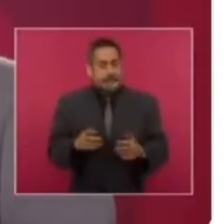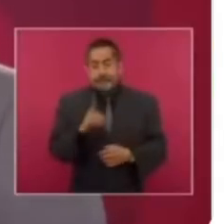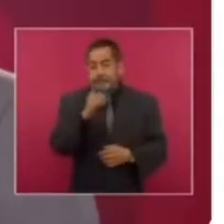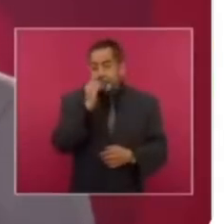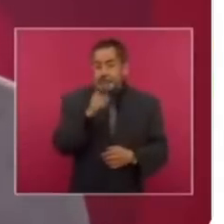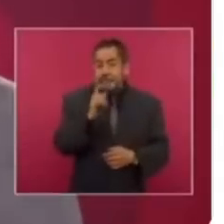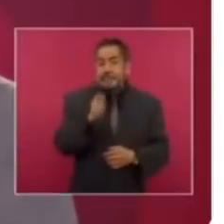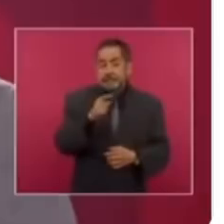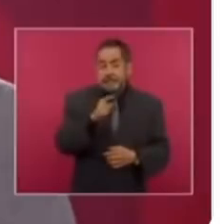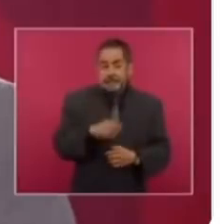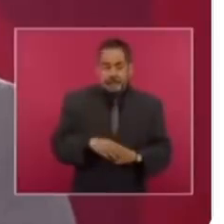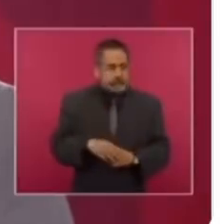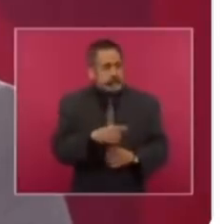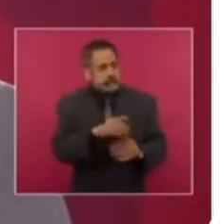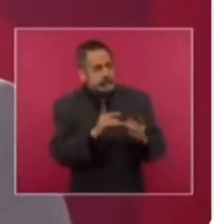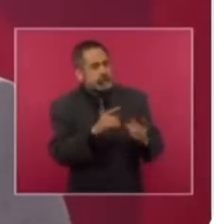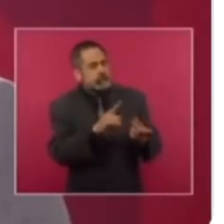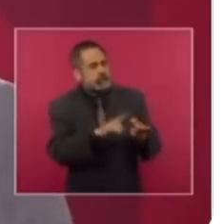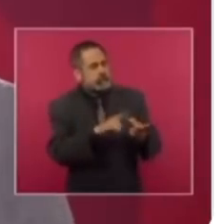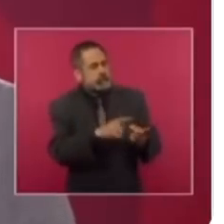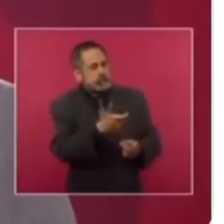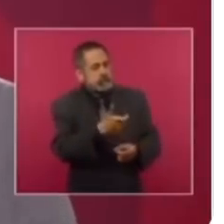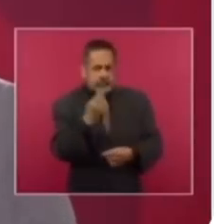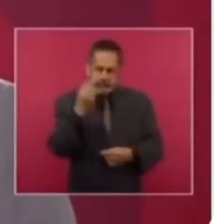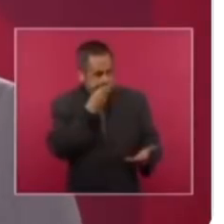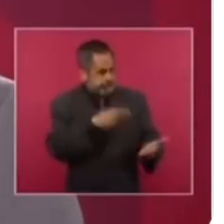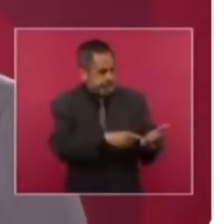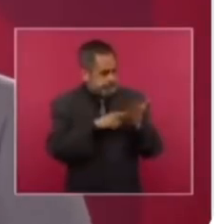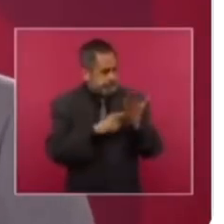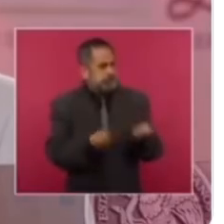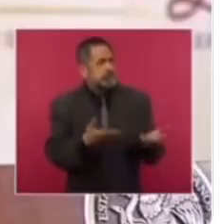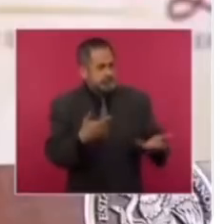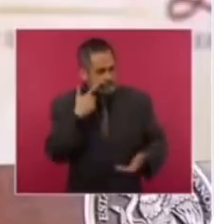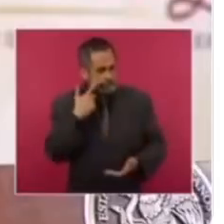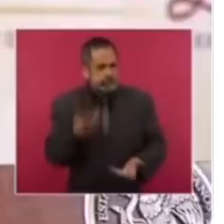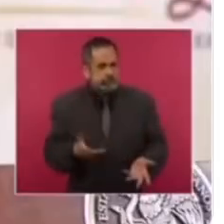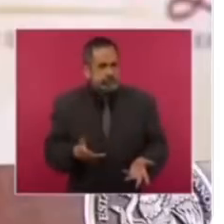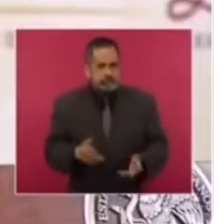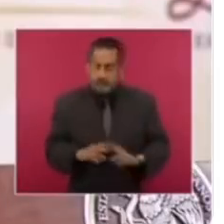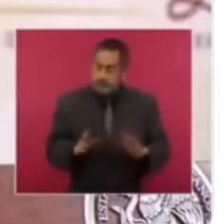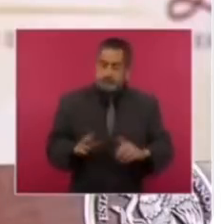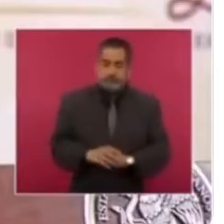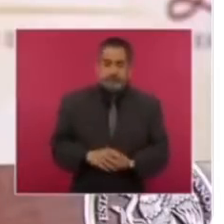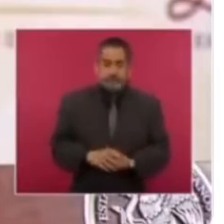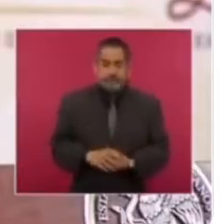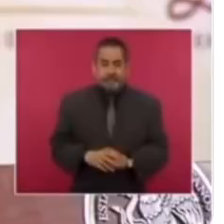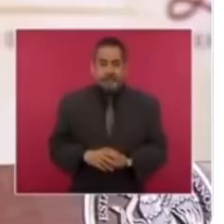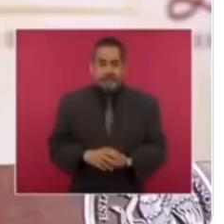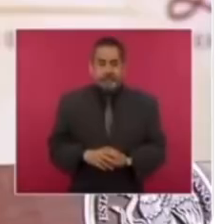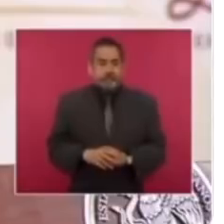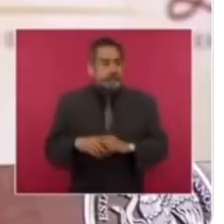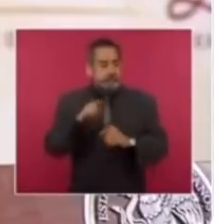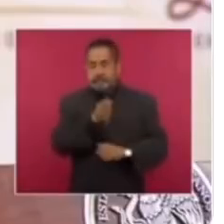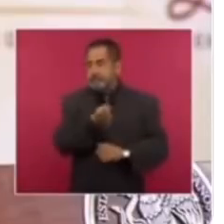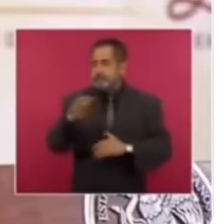es que aclaren cuánto tiene porque tengo porque aquí llega